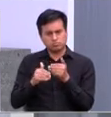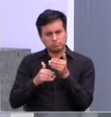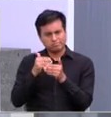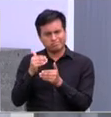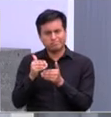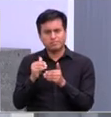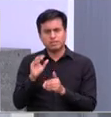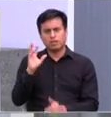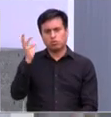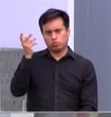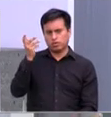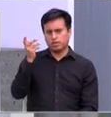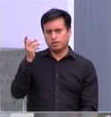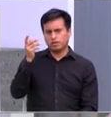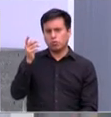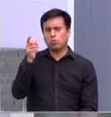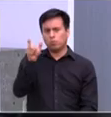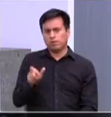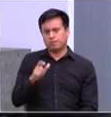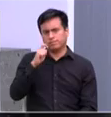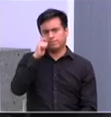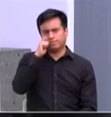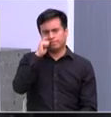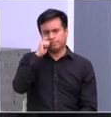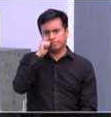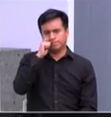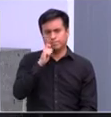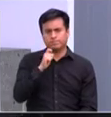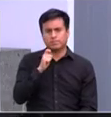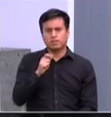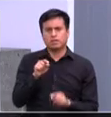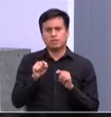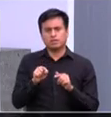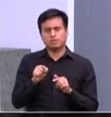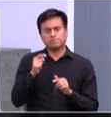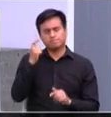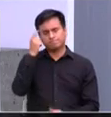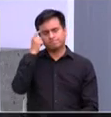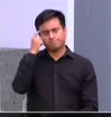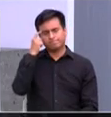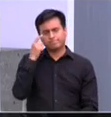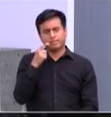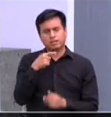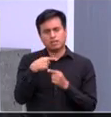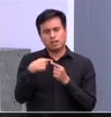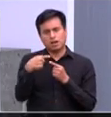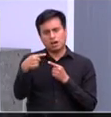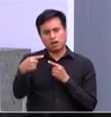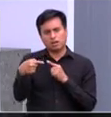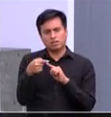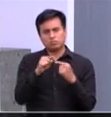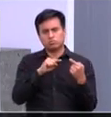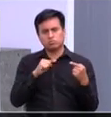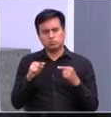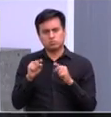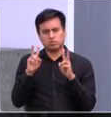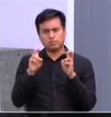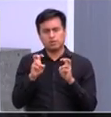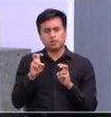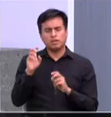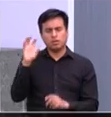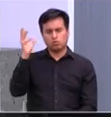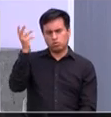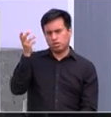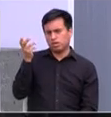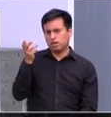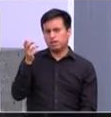como ecología humana. Aquí cabría una larga discusión sobre